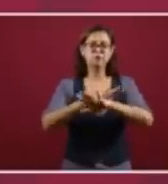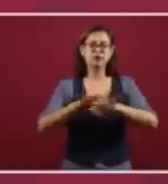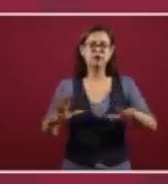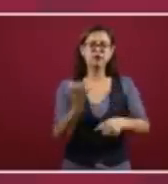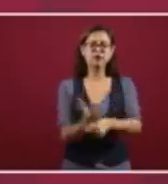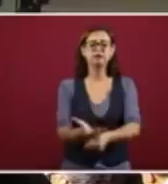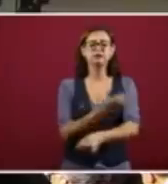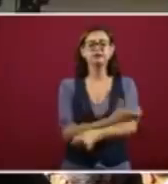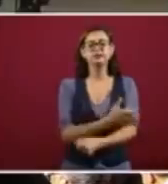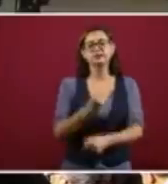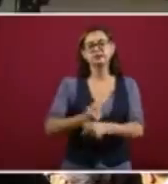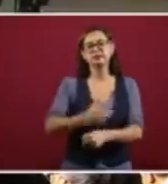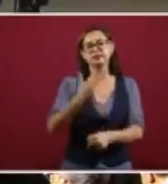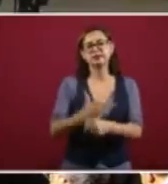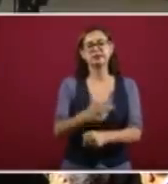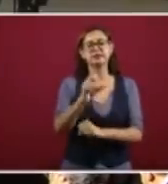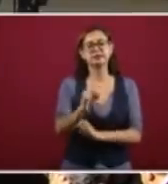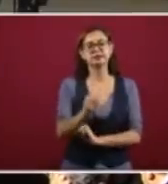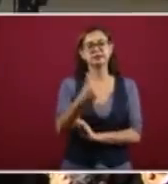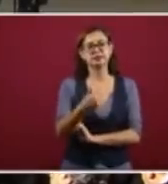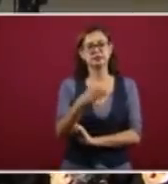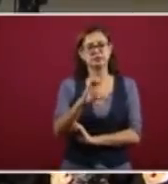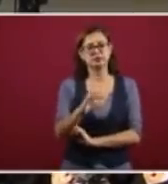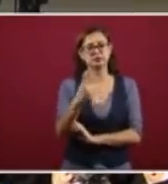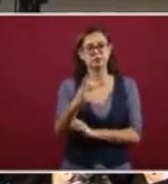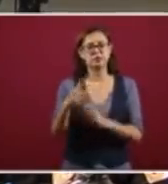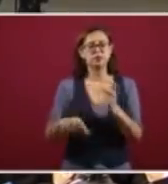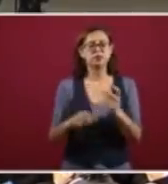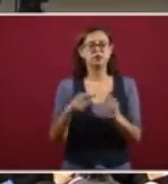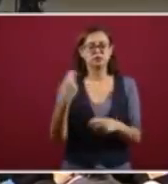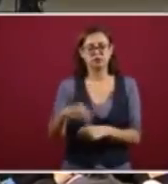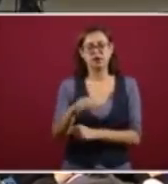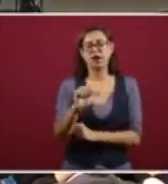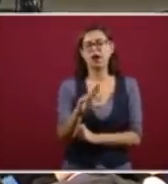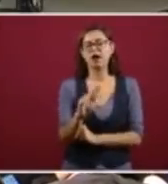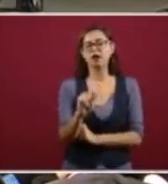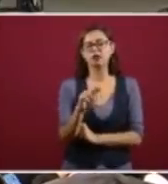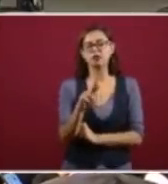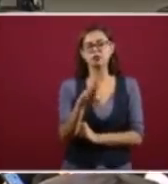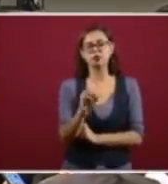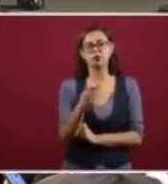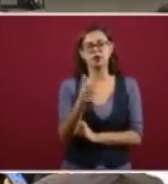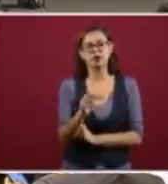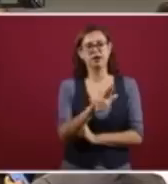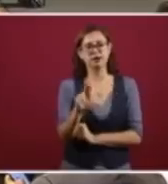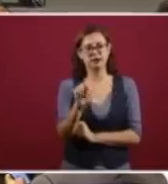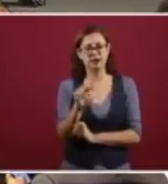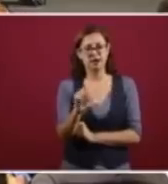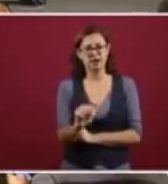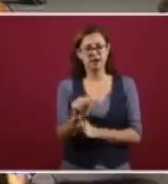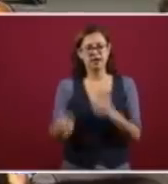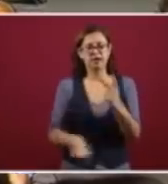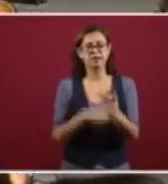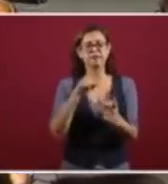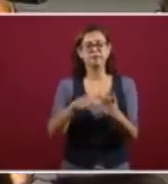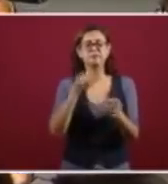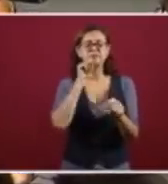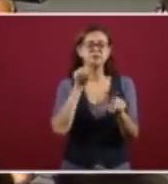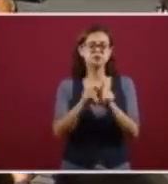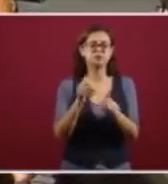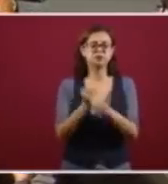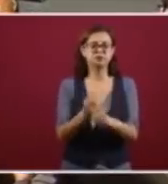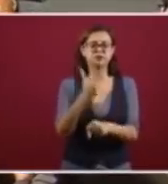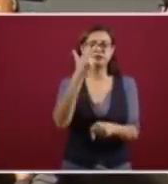Hacienda, Arturo Herrera, el secretario de Desarrollo Agrario, Territorial y